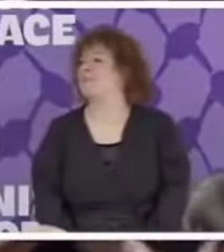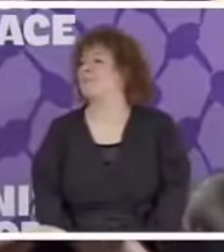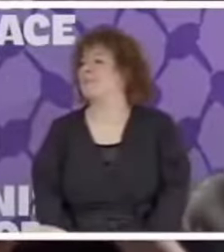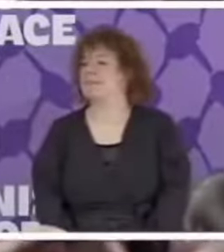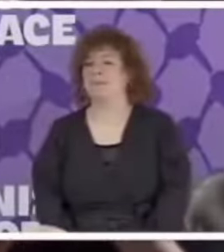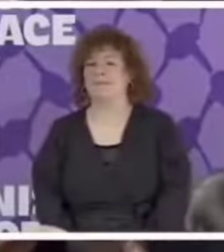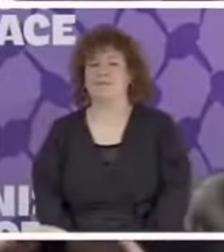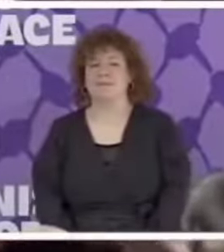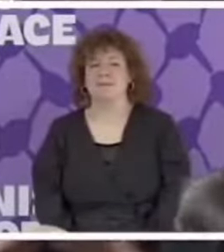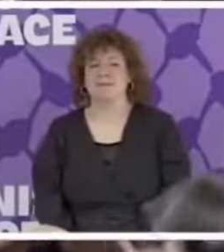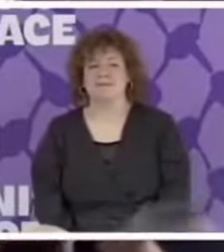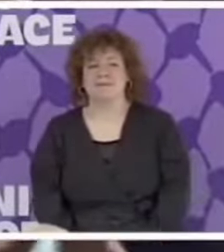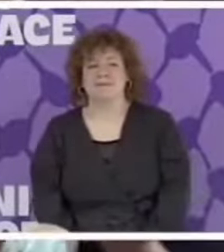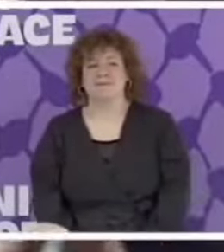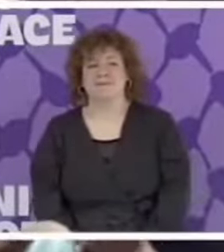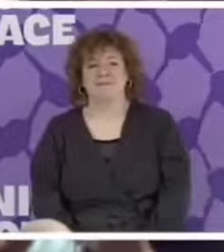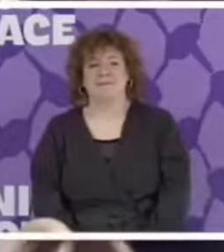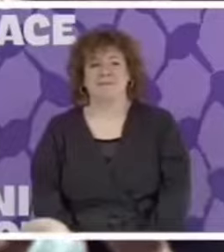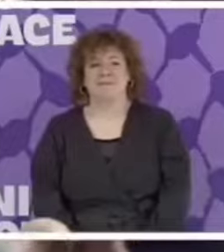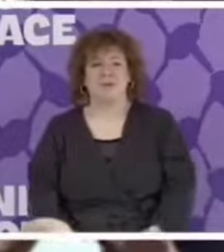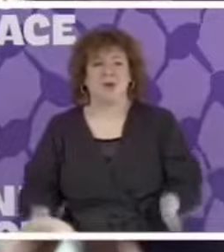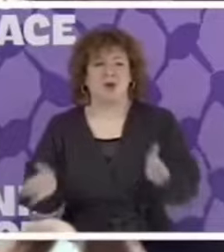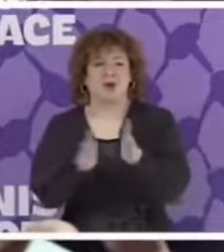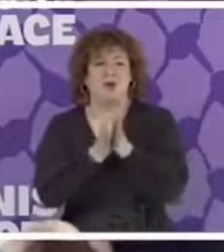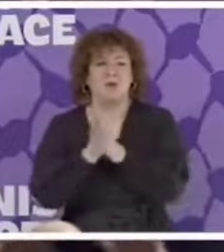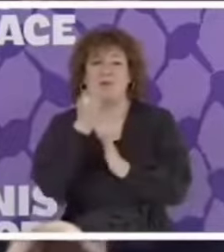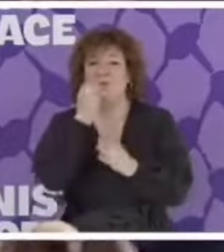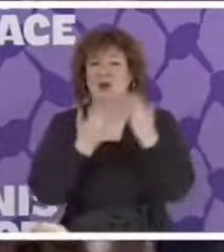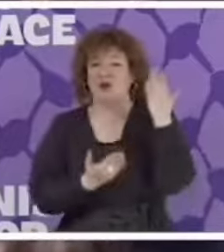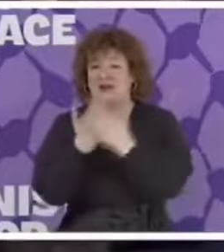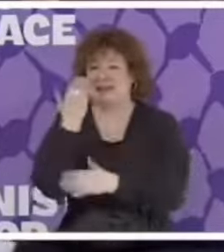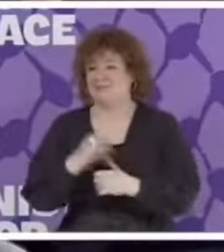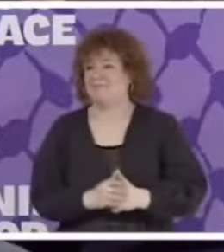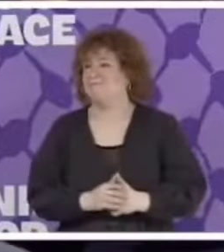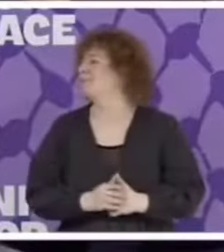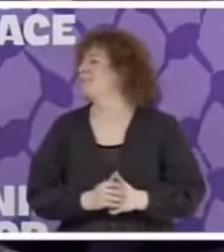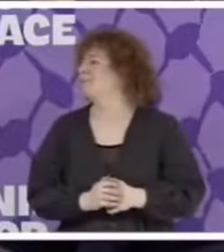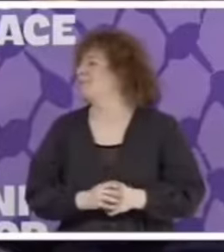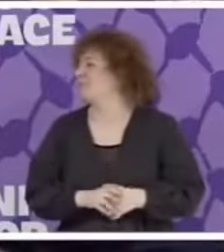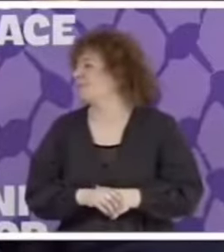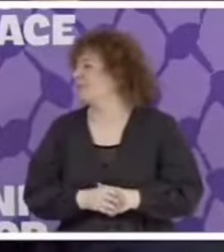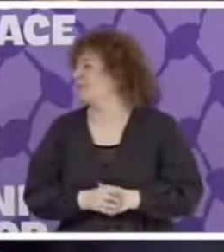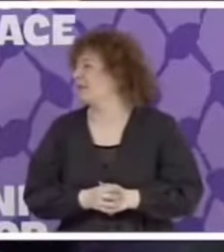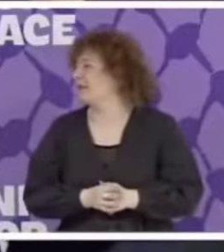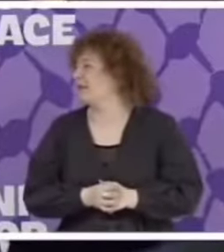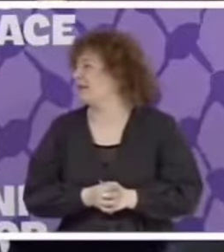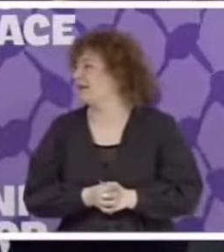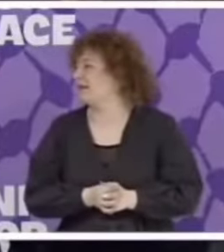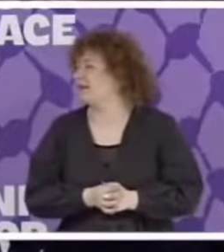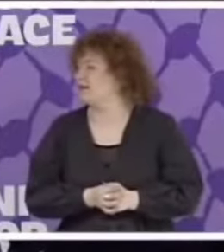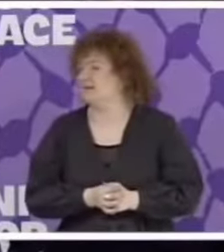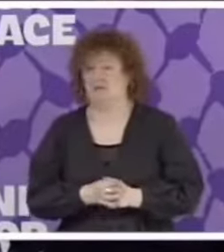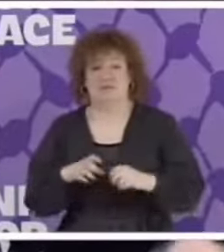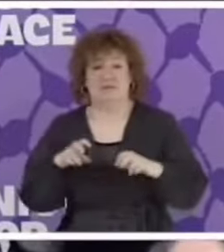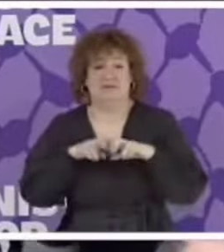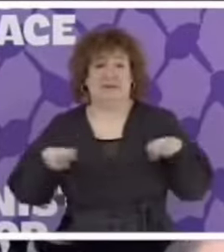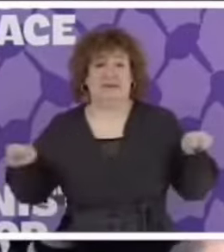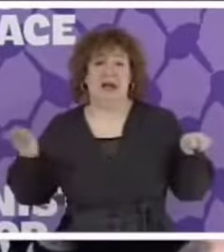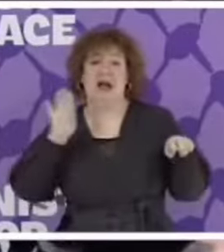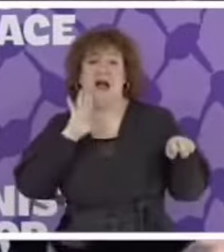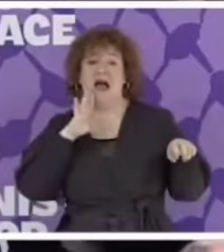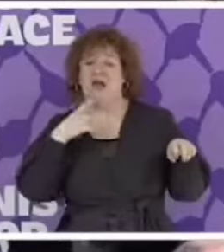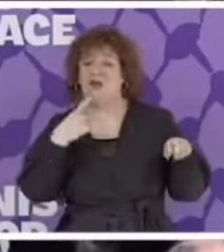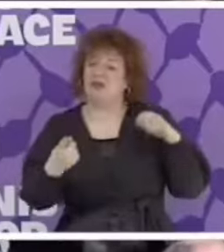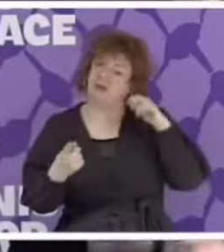Compañeras, compañeros, compañeres, muy buenos días. Mirad, hoy aquí se han dicho algunas de